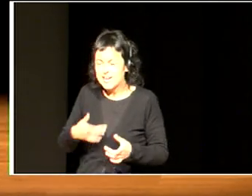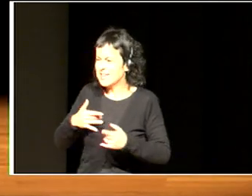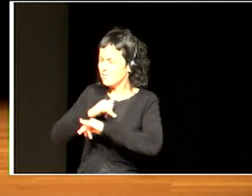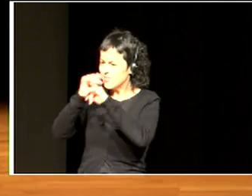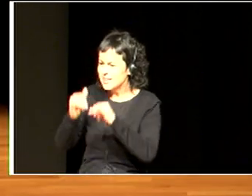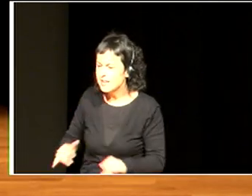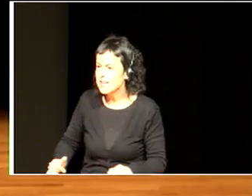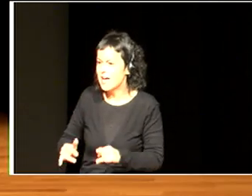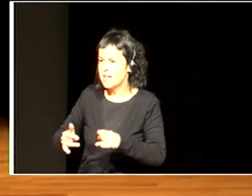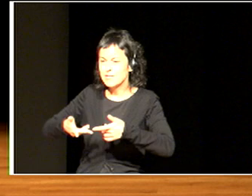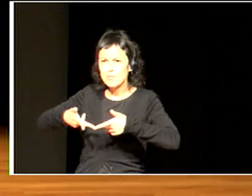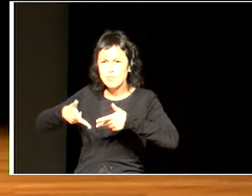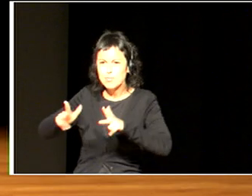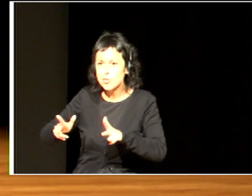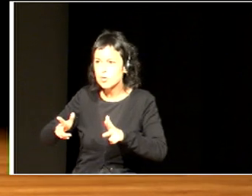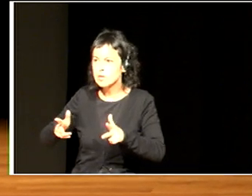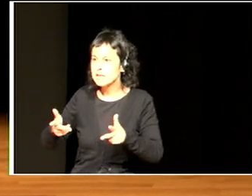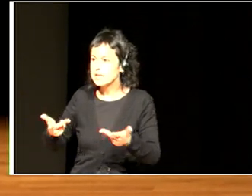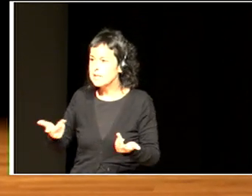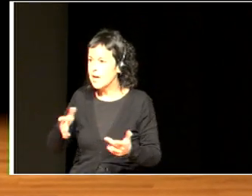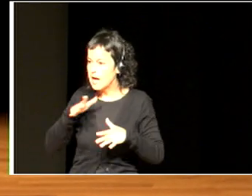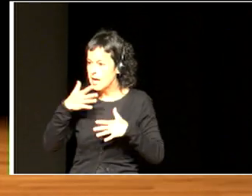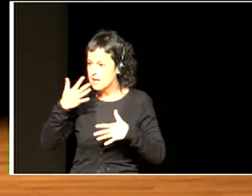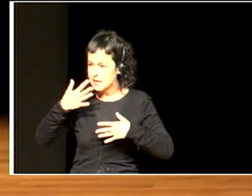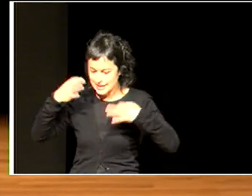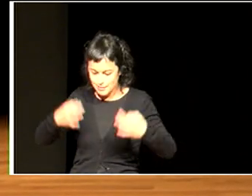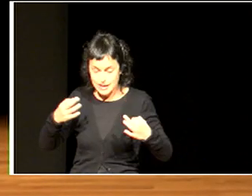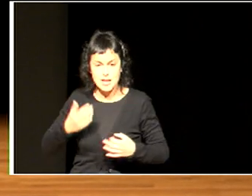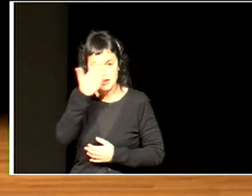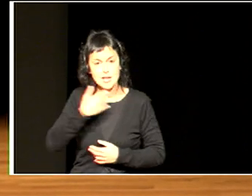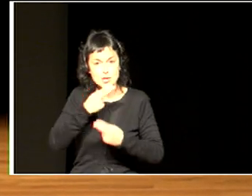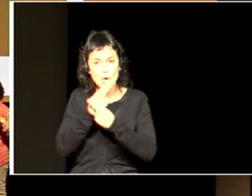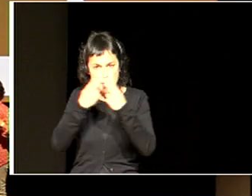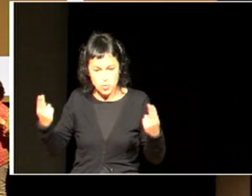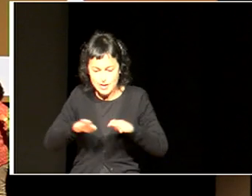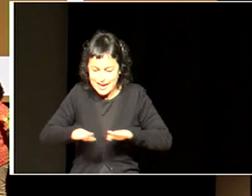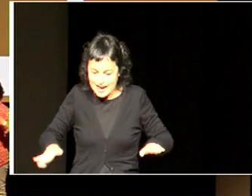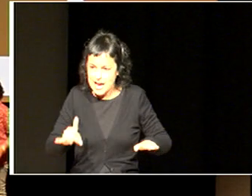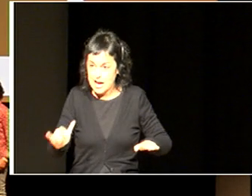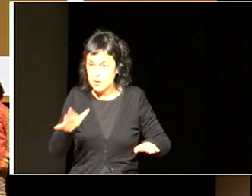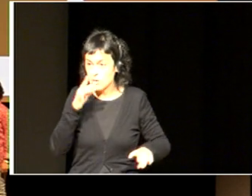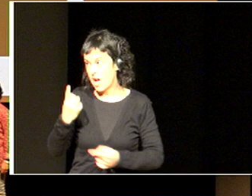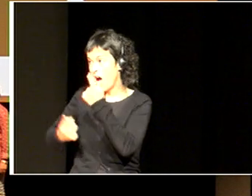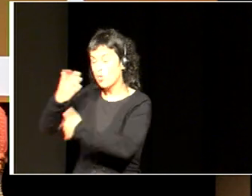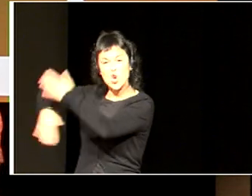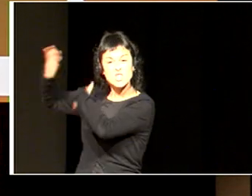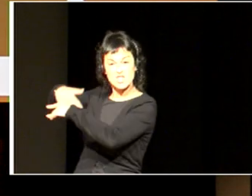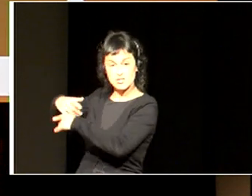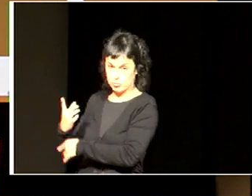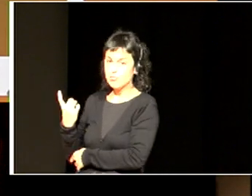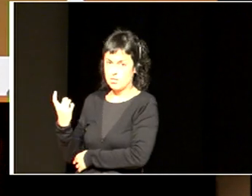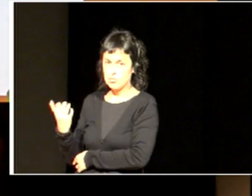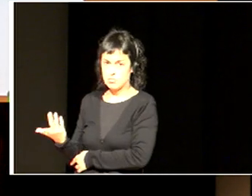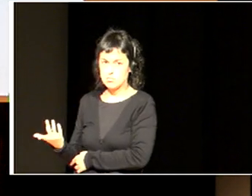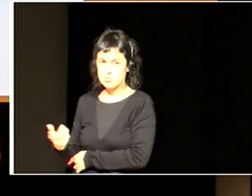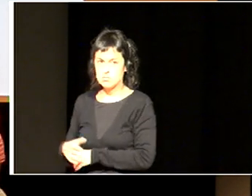ahora sí tengan por favor un pupitre de verdad en la escuela pública que a los sobre todo por los que nos faltó a los anteriores